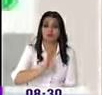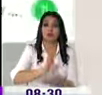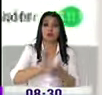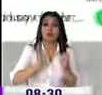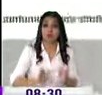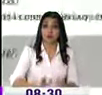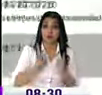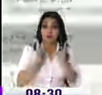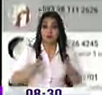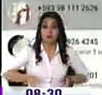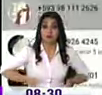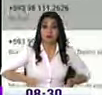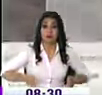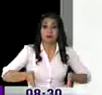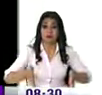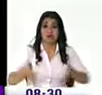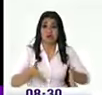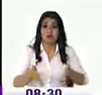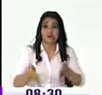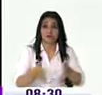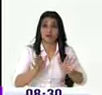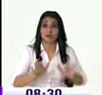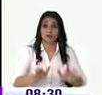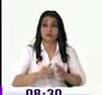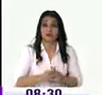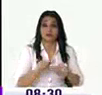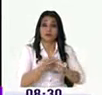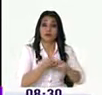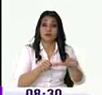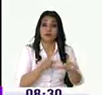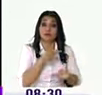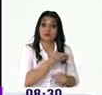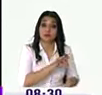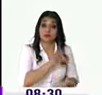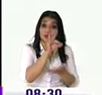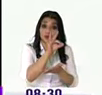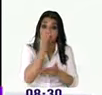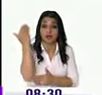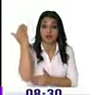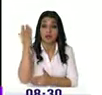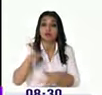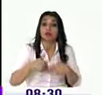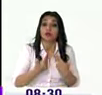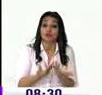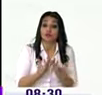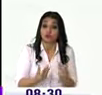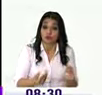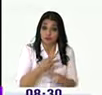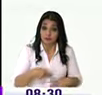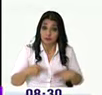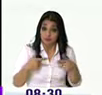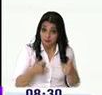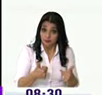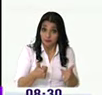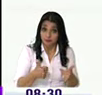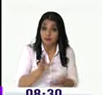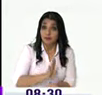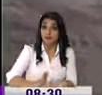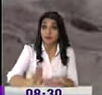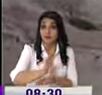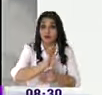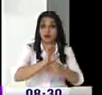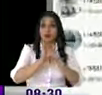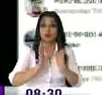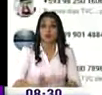vía. Qué lástima, Zonal, representante del alcalde, ¿cómo se puede vivir así? Vean ese barrio, Ecuatoriana